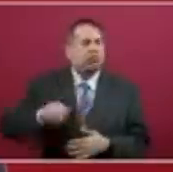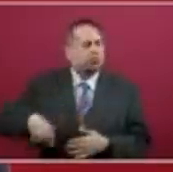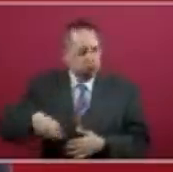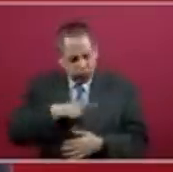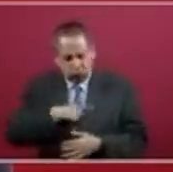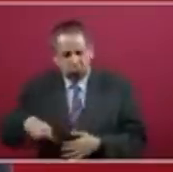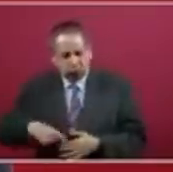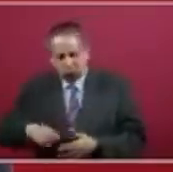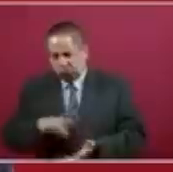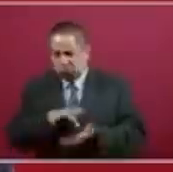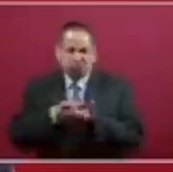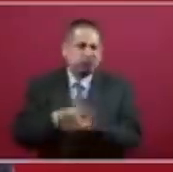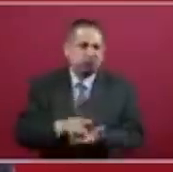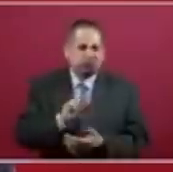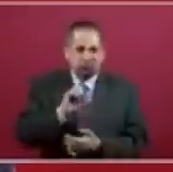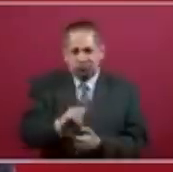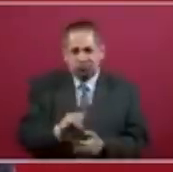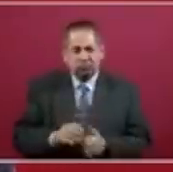nosotros.